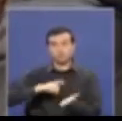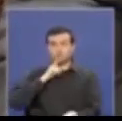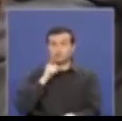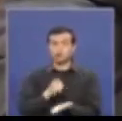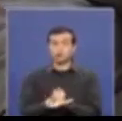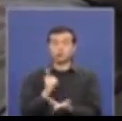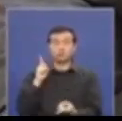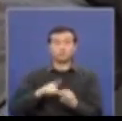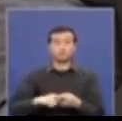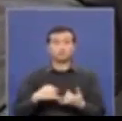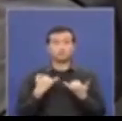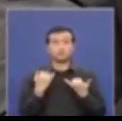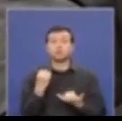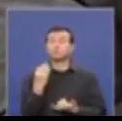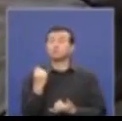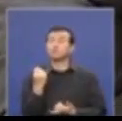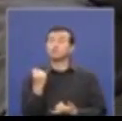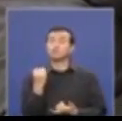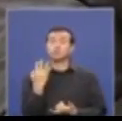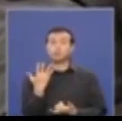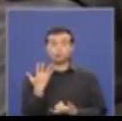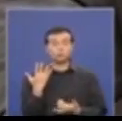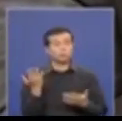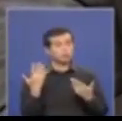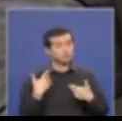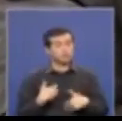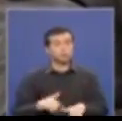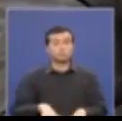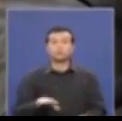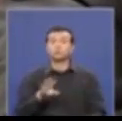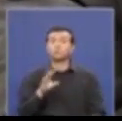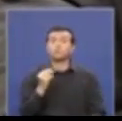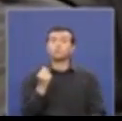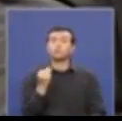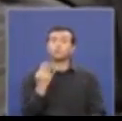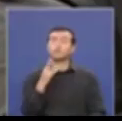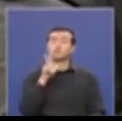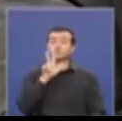el momento en una cantidad que ya superan los